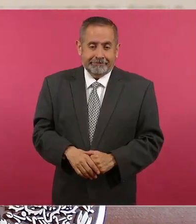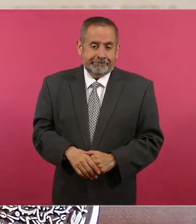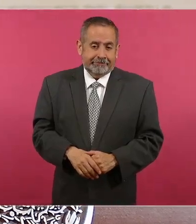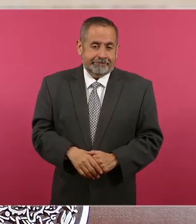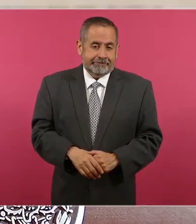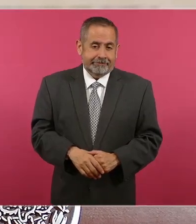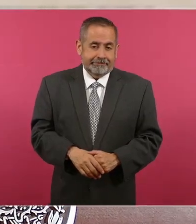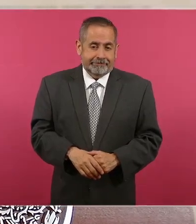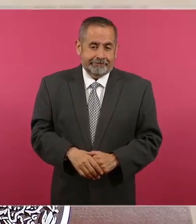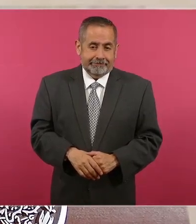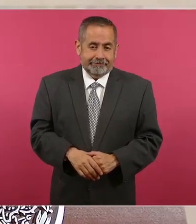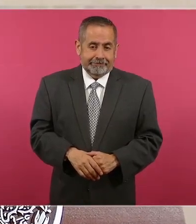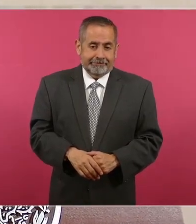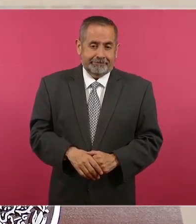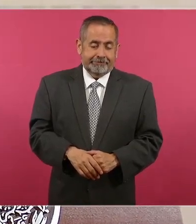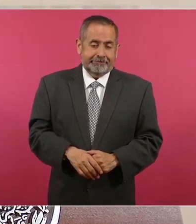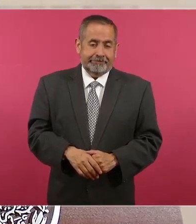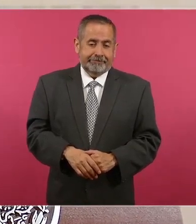no